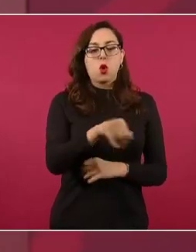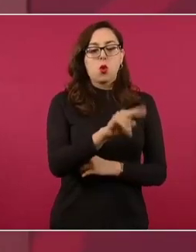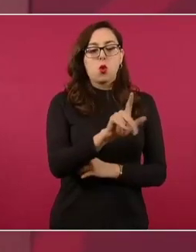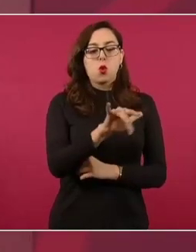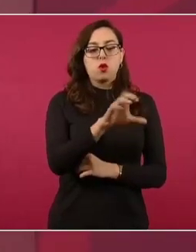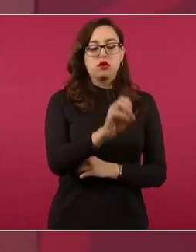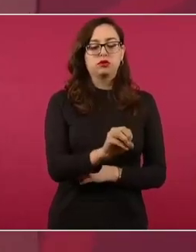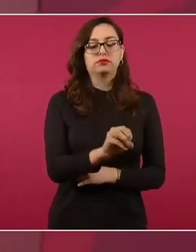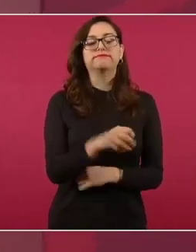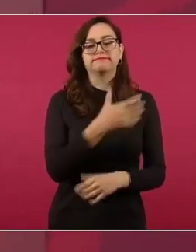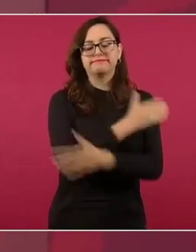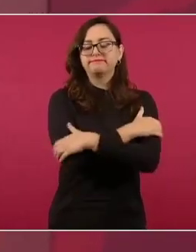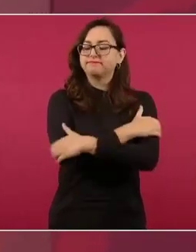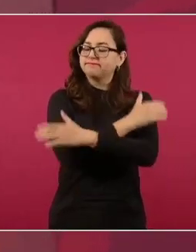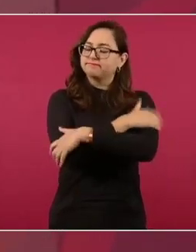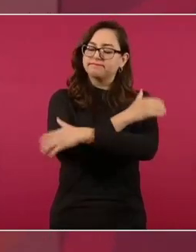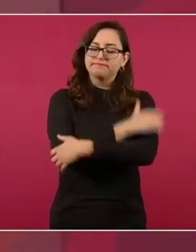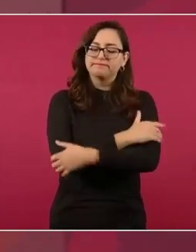porque